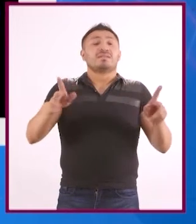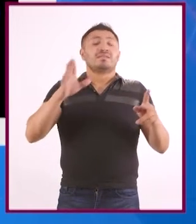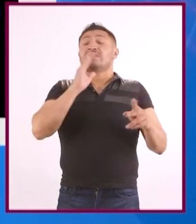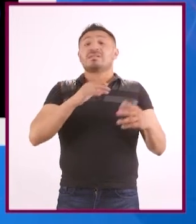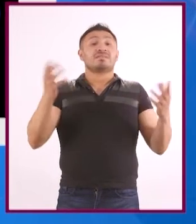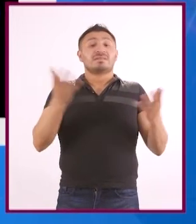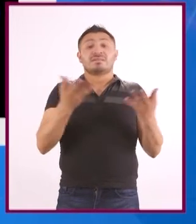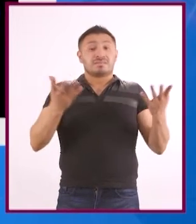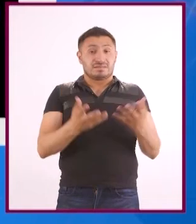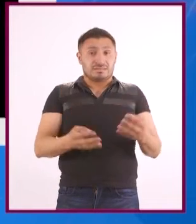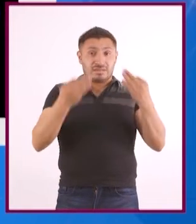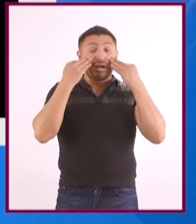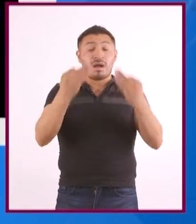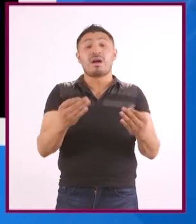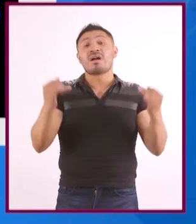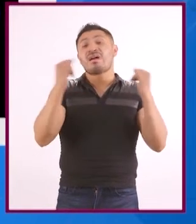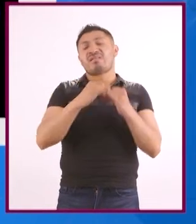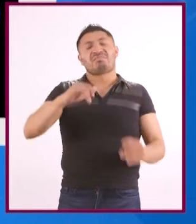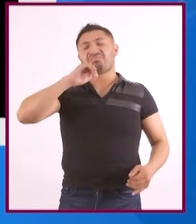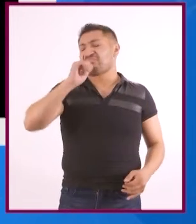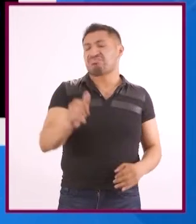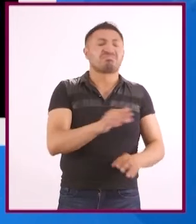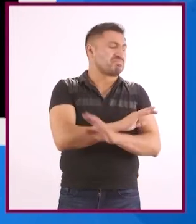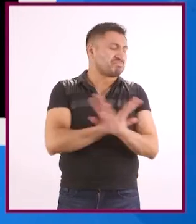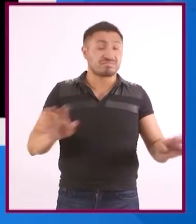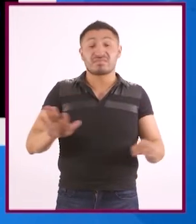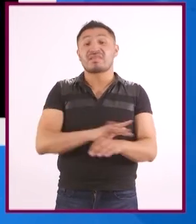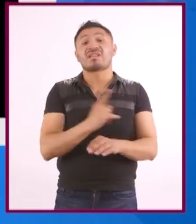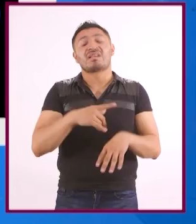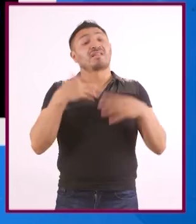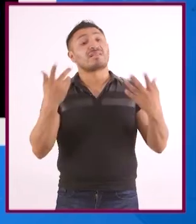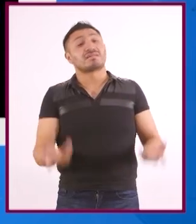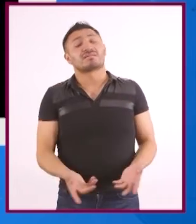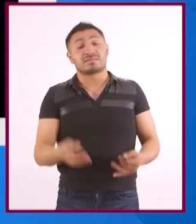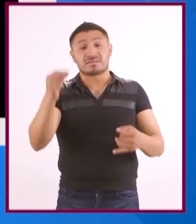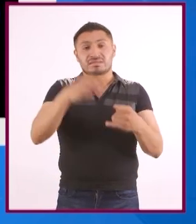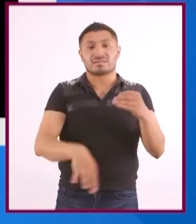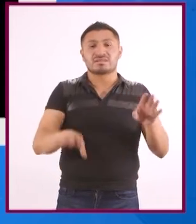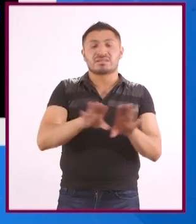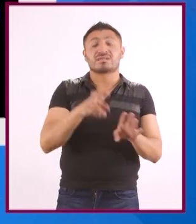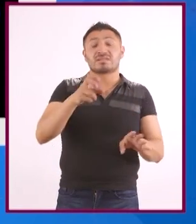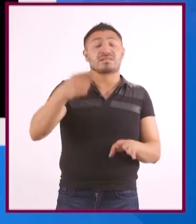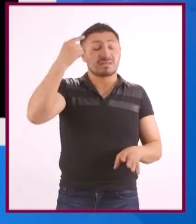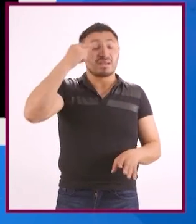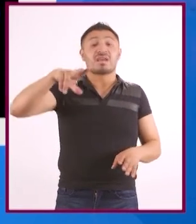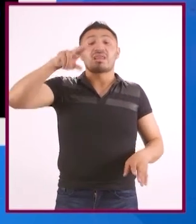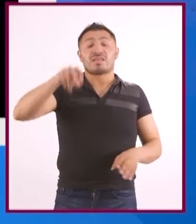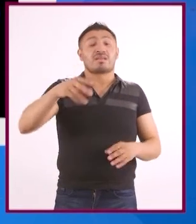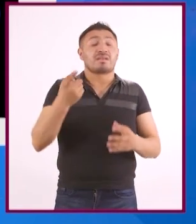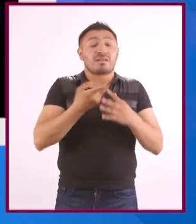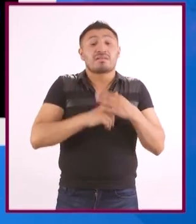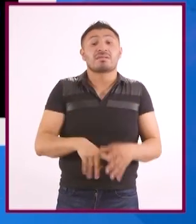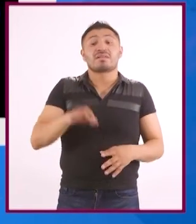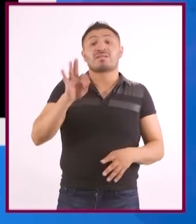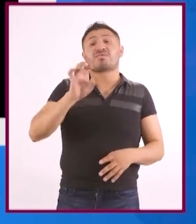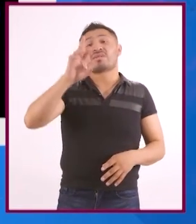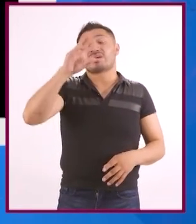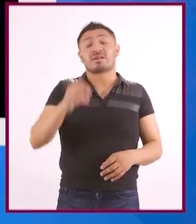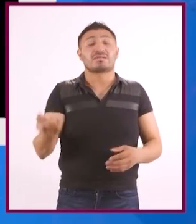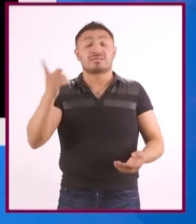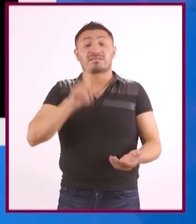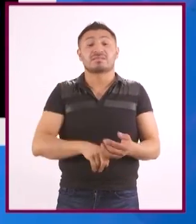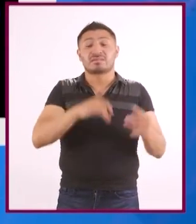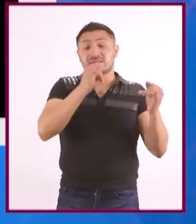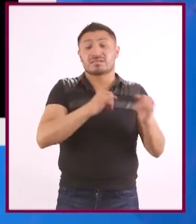realizar a título institucional una objeción de conciencia porque finalmente esta objeción surge en el foro interno de los individuos. Es una